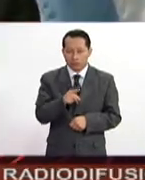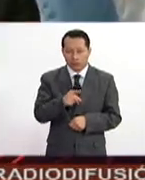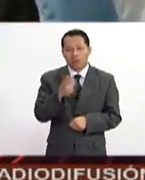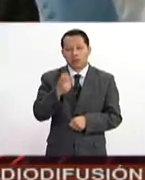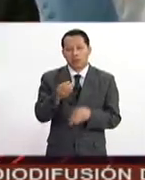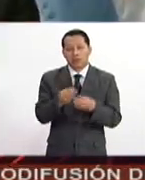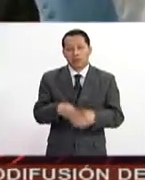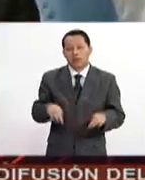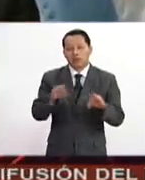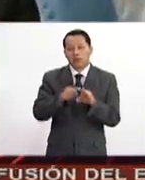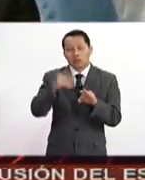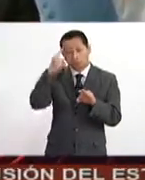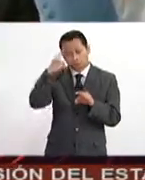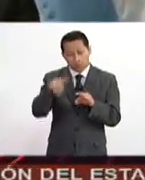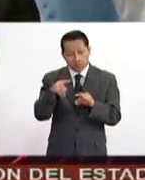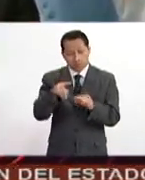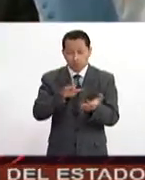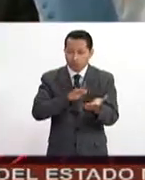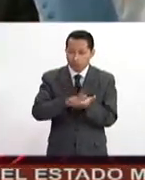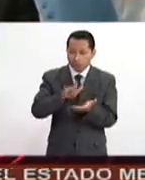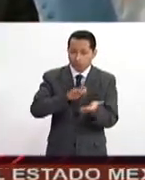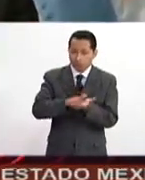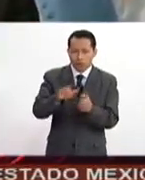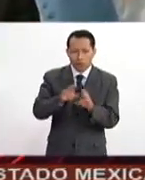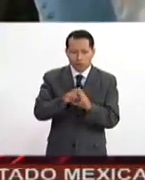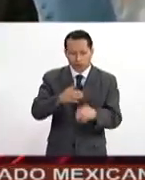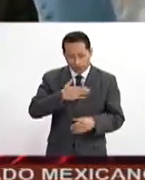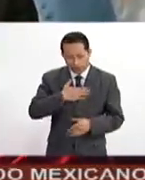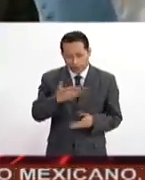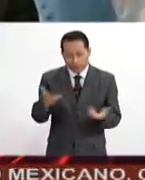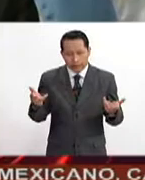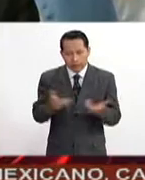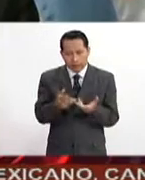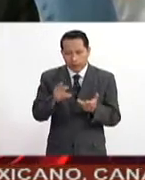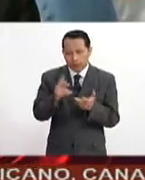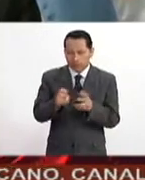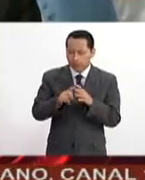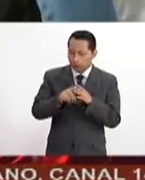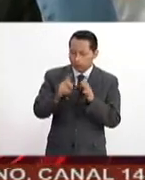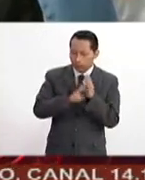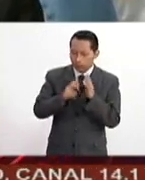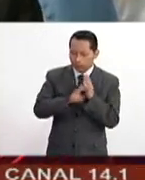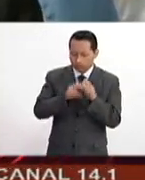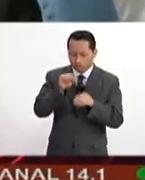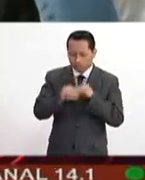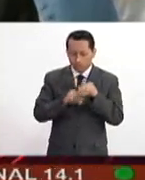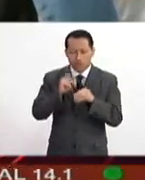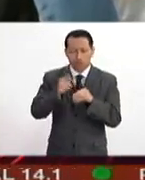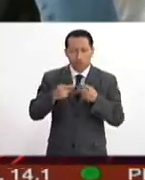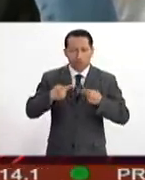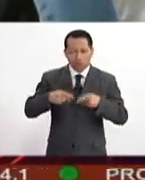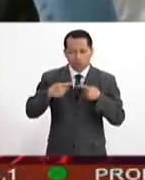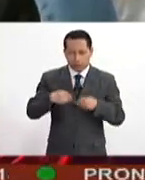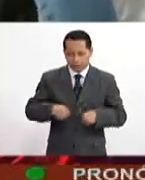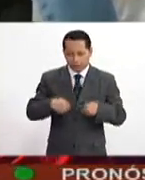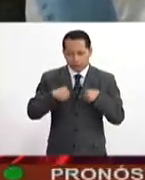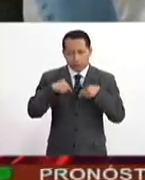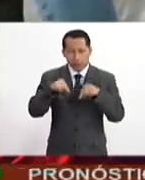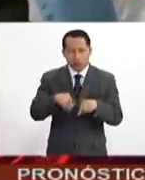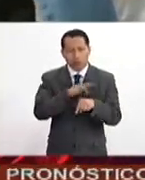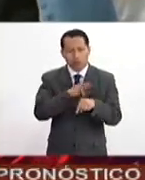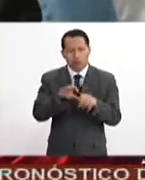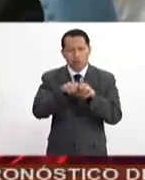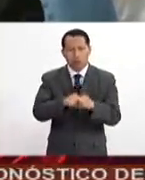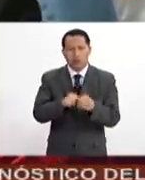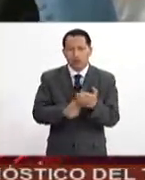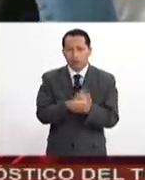Es importante para aquellos que apoyemos, como yo lo hago, una reforma migratoria en el que la gente que vive aquí adquieran la ciudadanía,